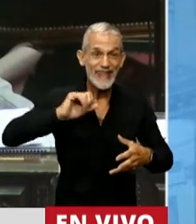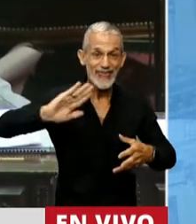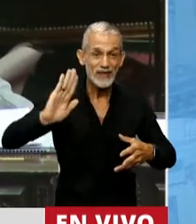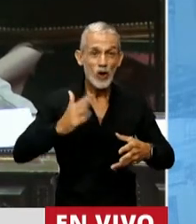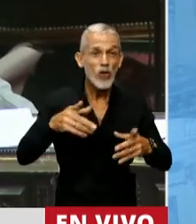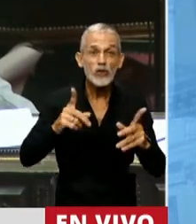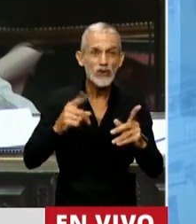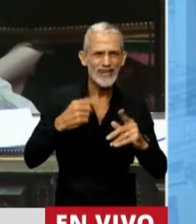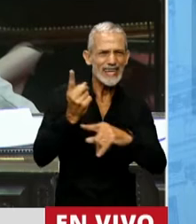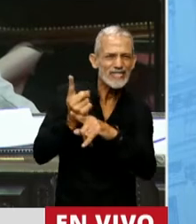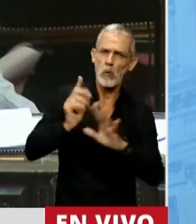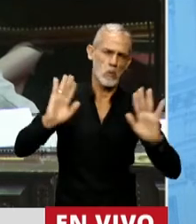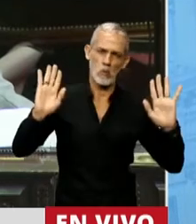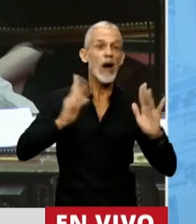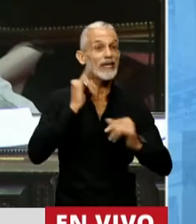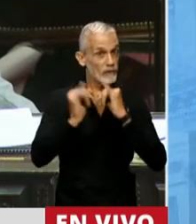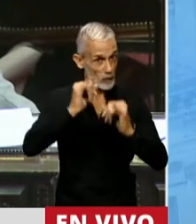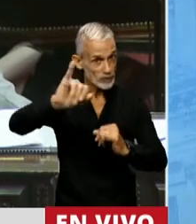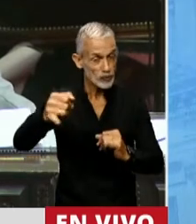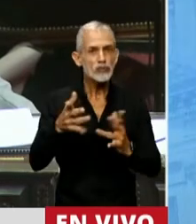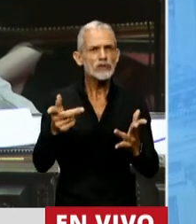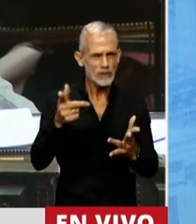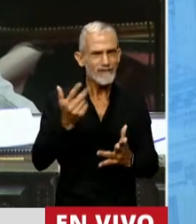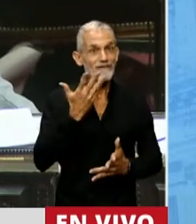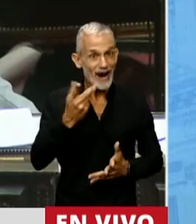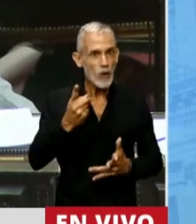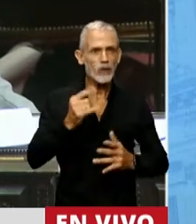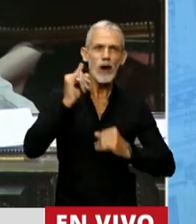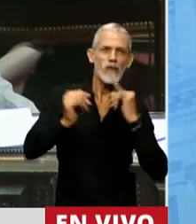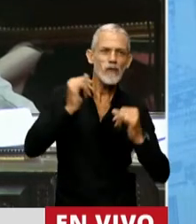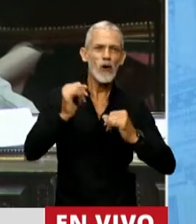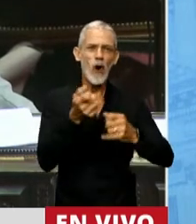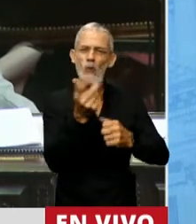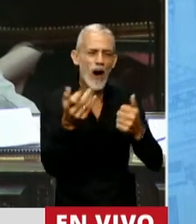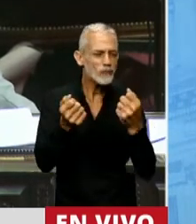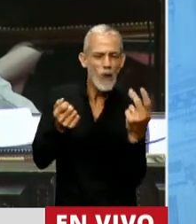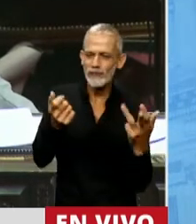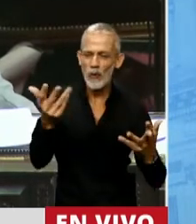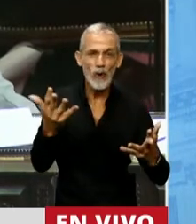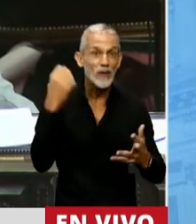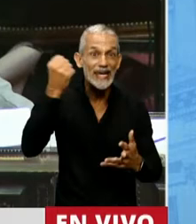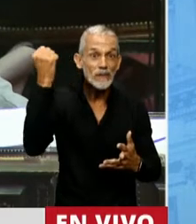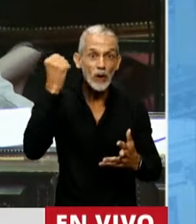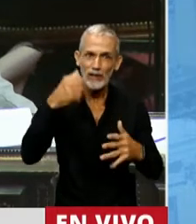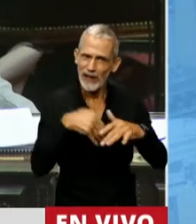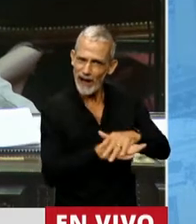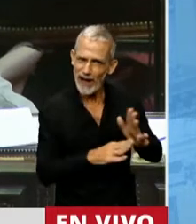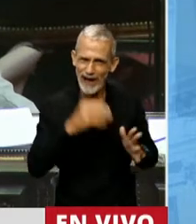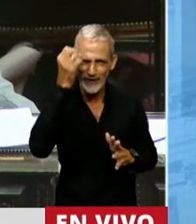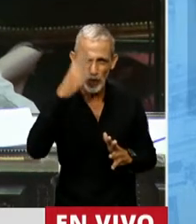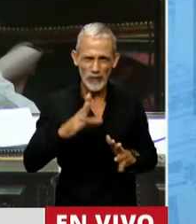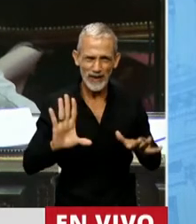ni insultos, pero sí datos, porque le gusta mucho dar datos, pero los datos importantes parece que se le olvidó,